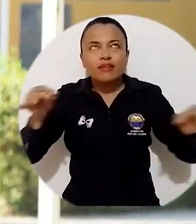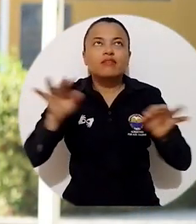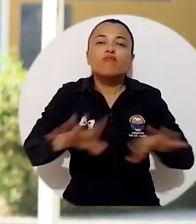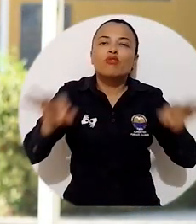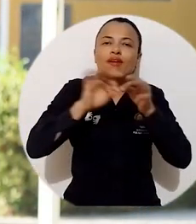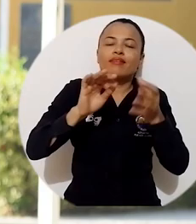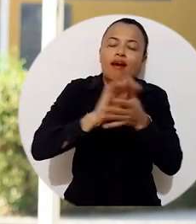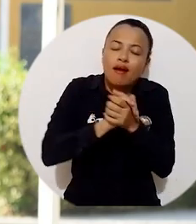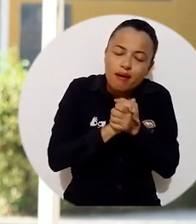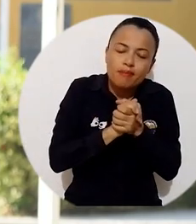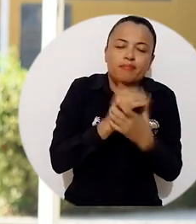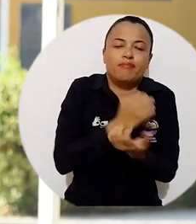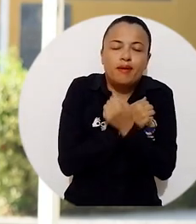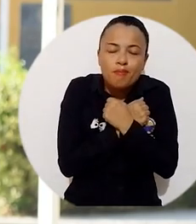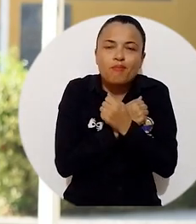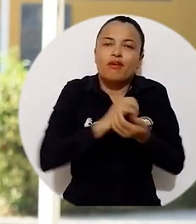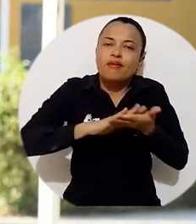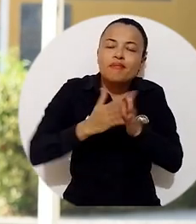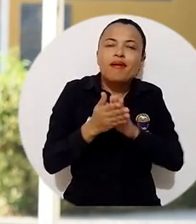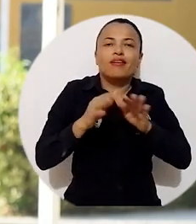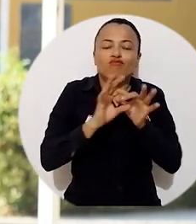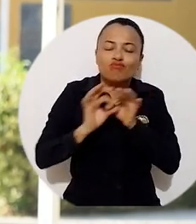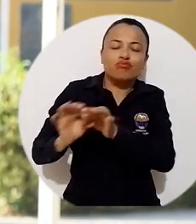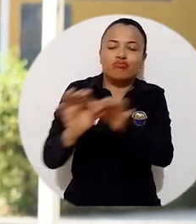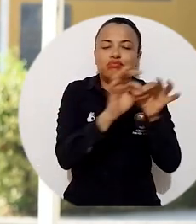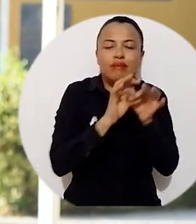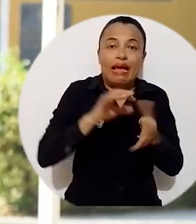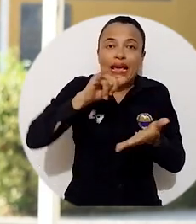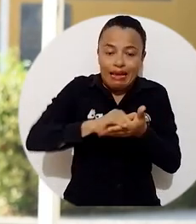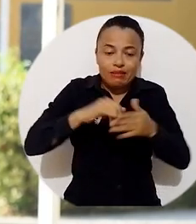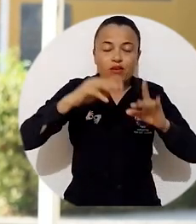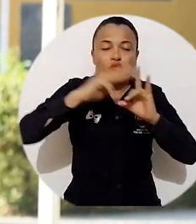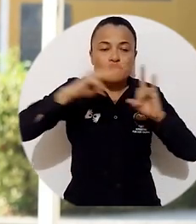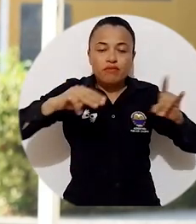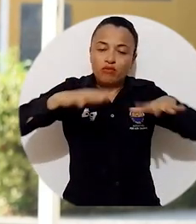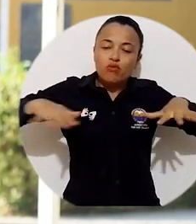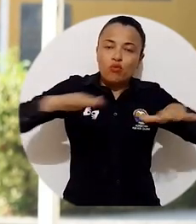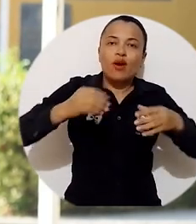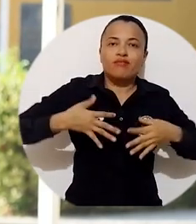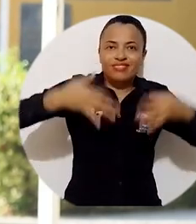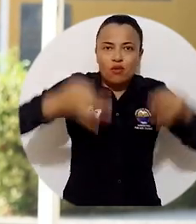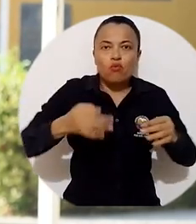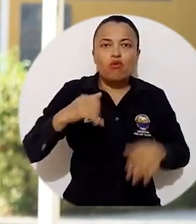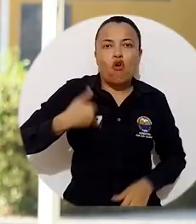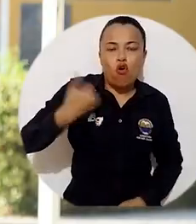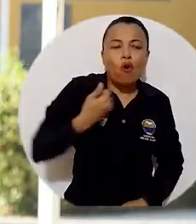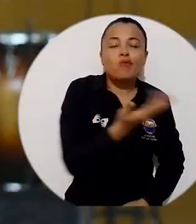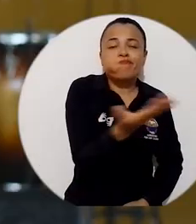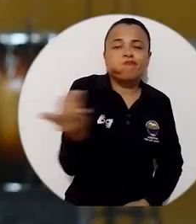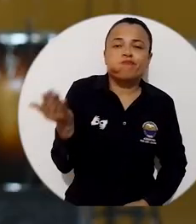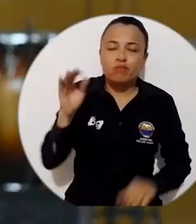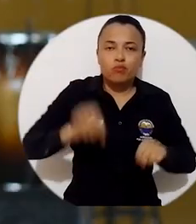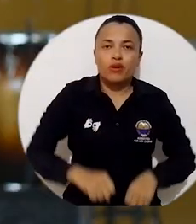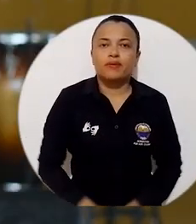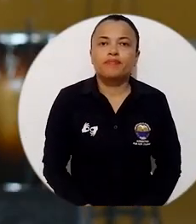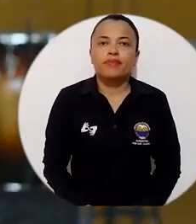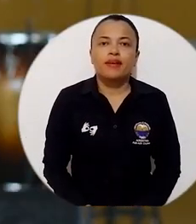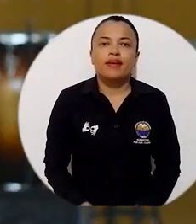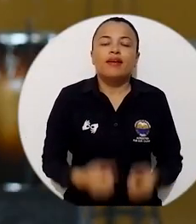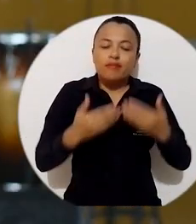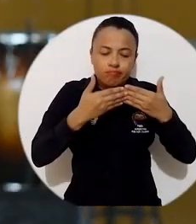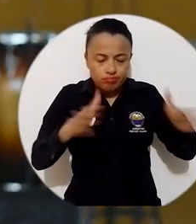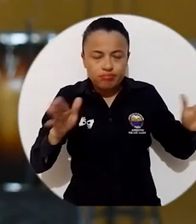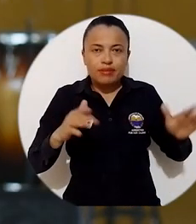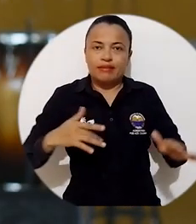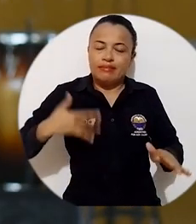amor, de paz, de reconciliación y esta universidad como un lugar seguro para los adolescentes y jóvenes. Se abre la emoción del alma y